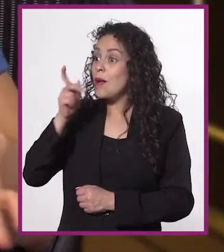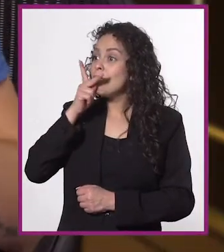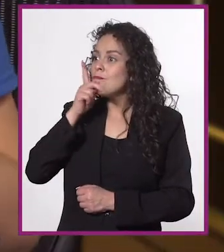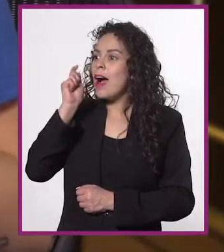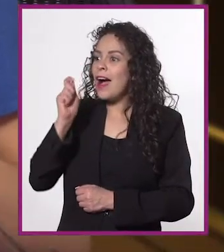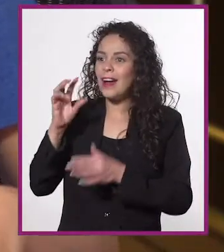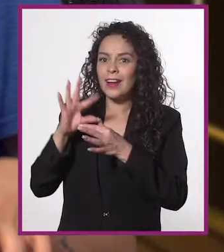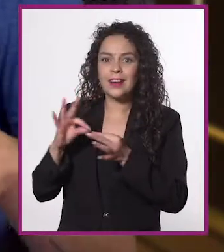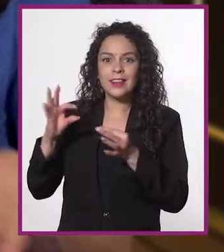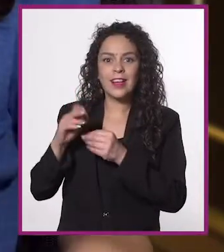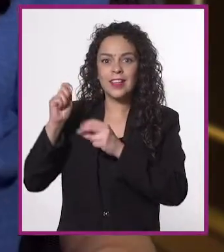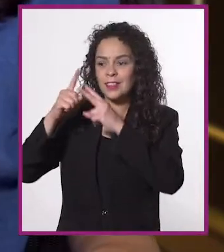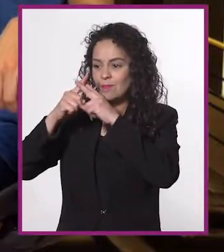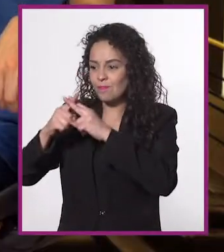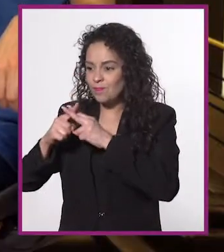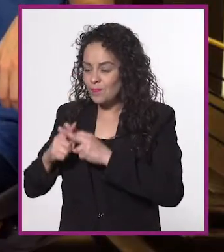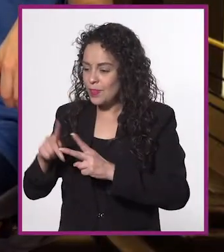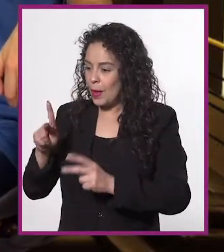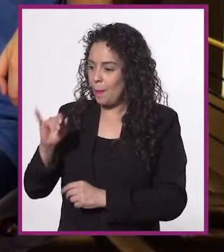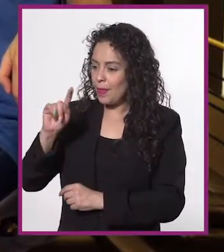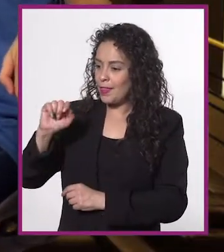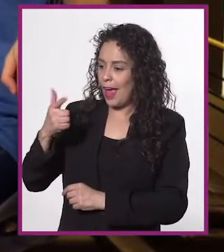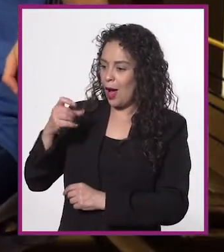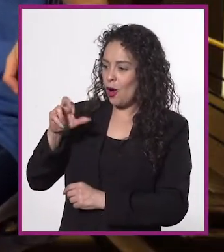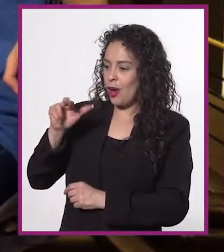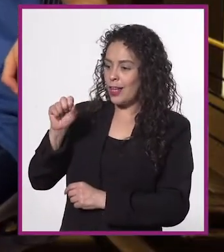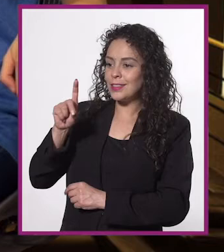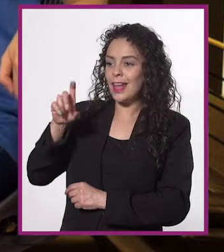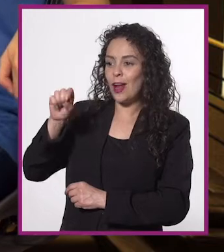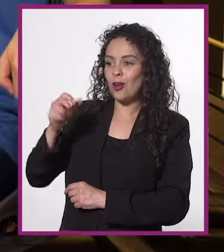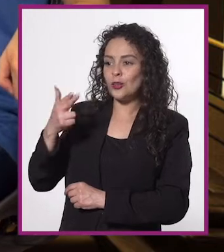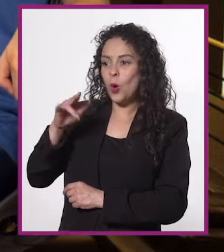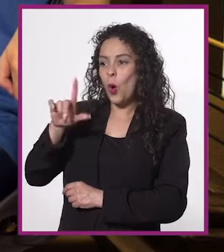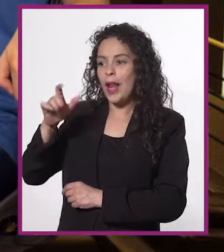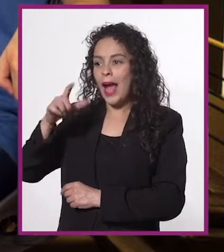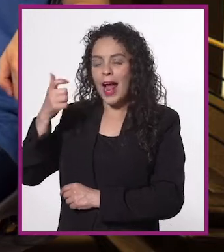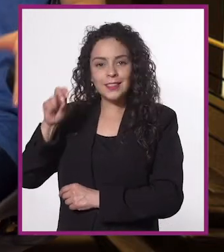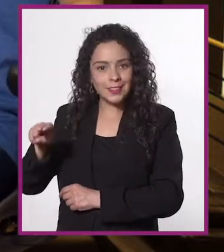Esa era cuando papá nos explicó álgebra con la de Pitágoras de los hooligans.